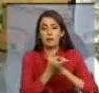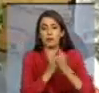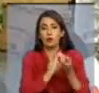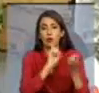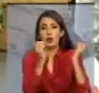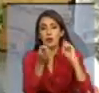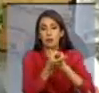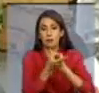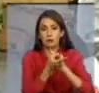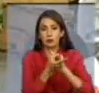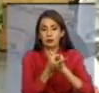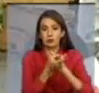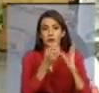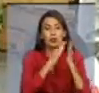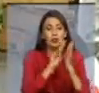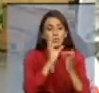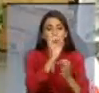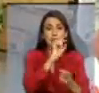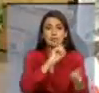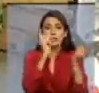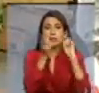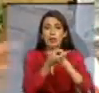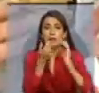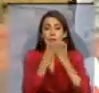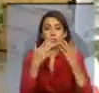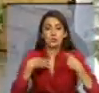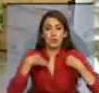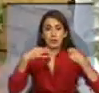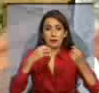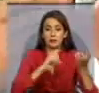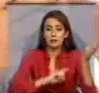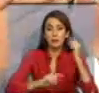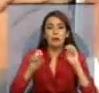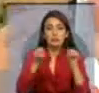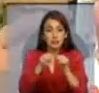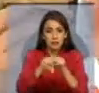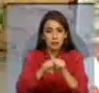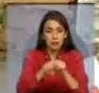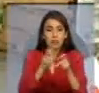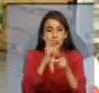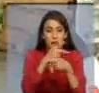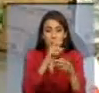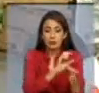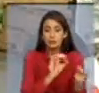los materiales que están. Entonces se cambia la ropa, se cambian los zapatos, se cambian los productos